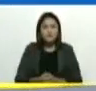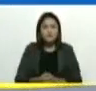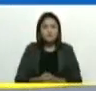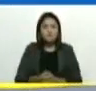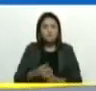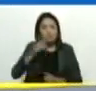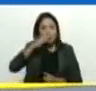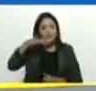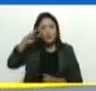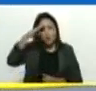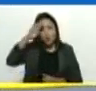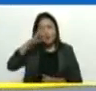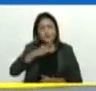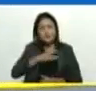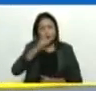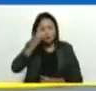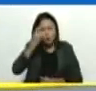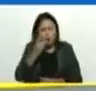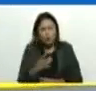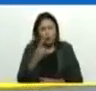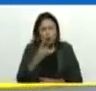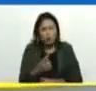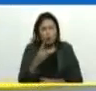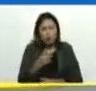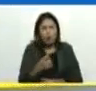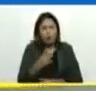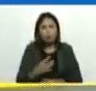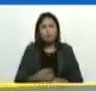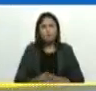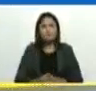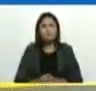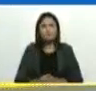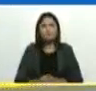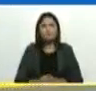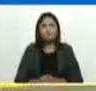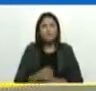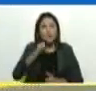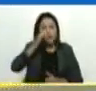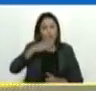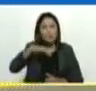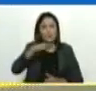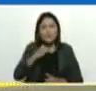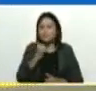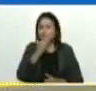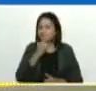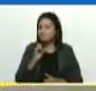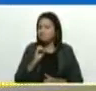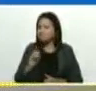cubano. Los pueblos no se equivocan con sus líderes.